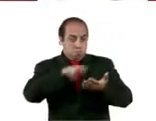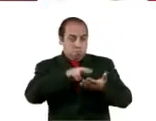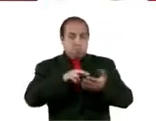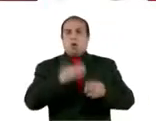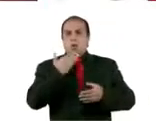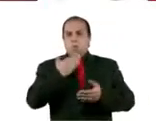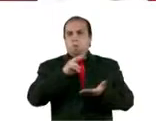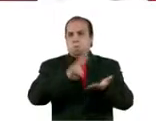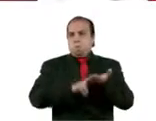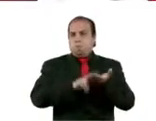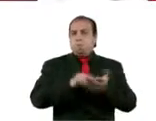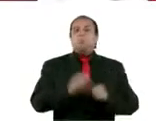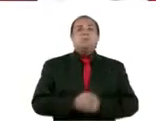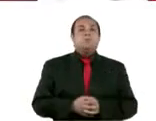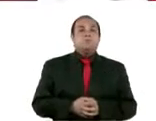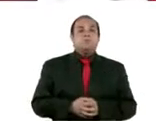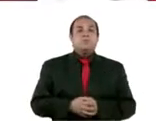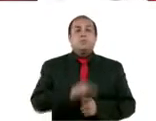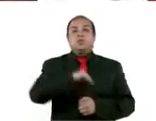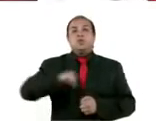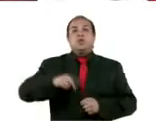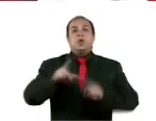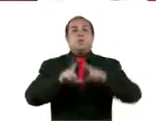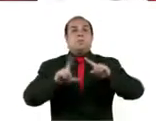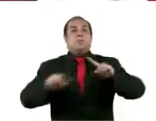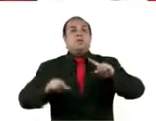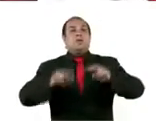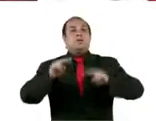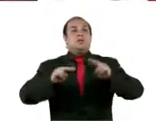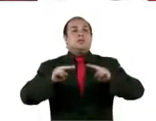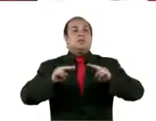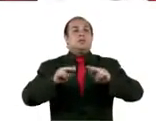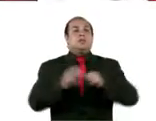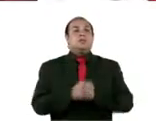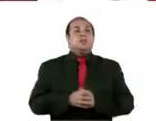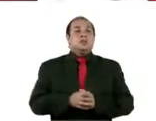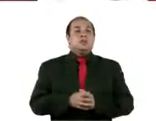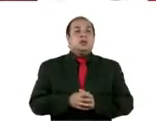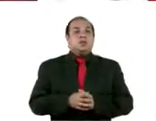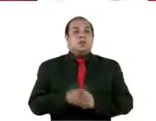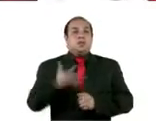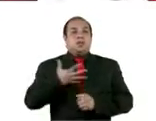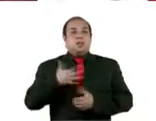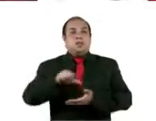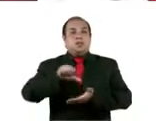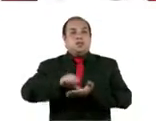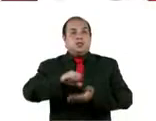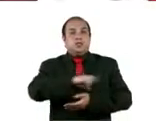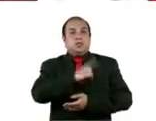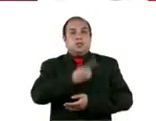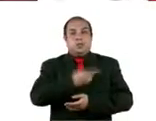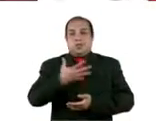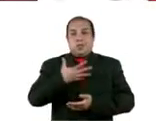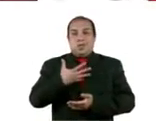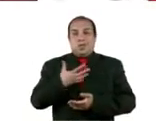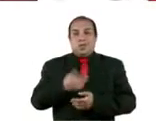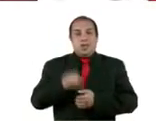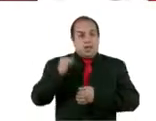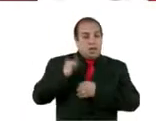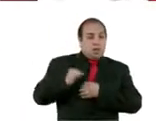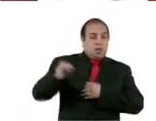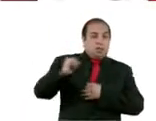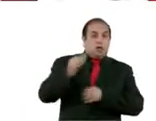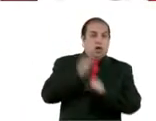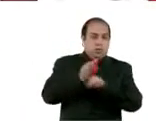que aplicar esta verificación porque los servicios de salud no están hasta los últimos rincones y en eso se está trabajando con el señor